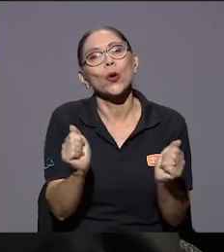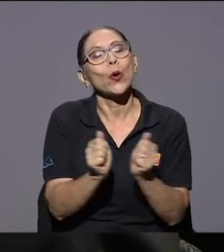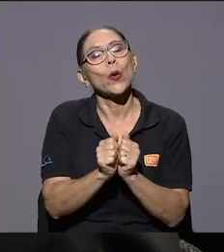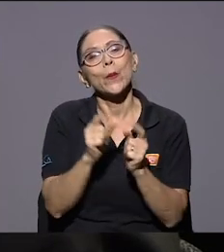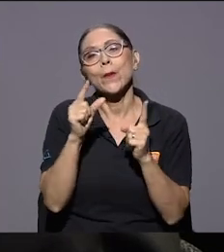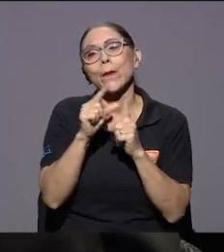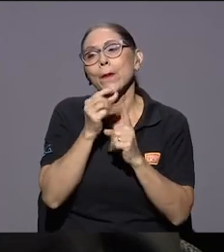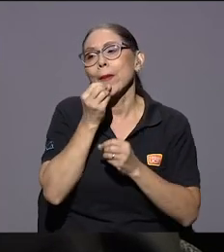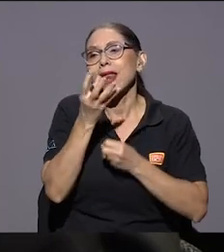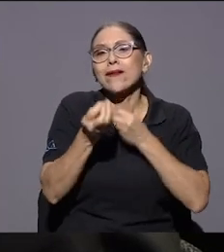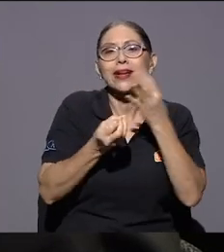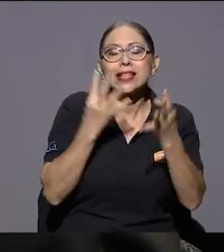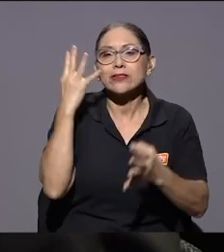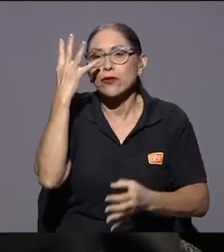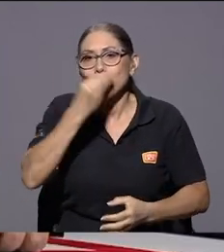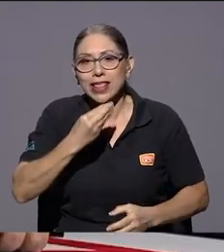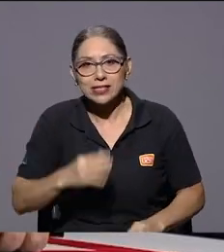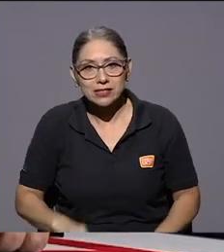palabritas floridas.